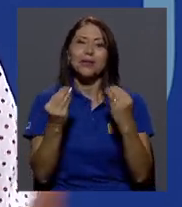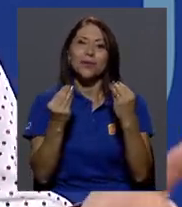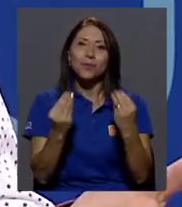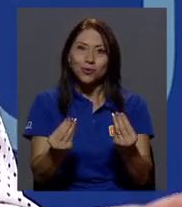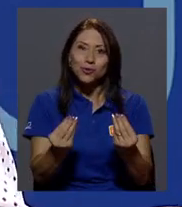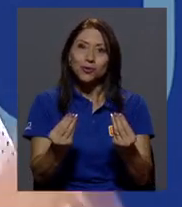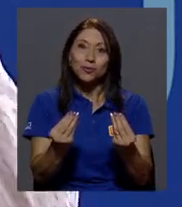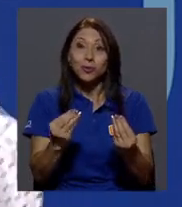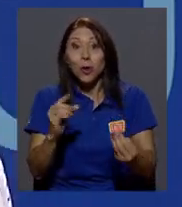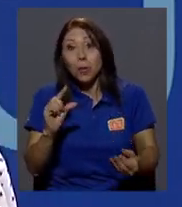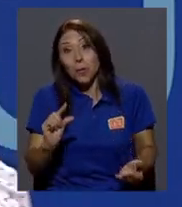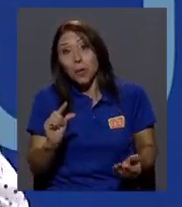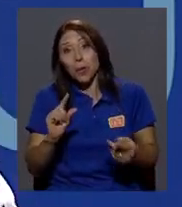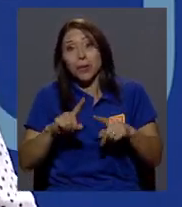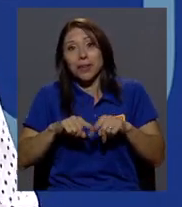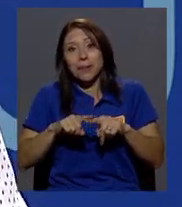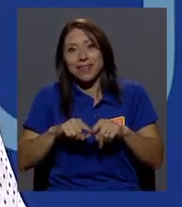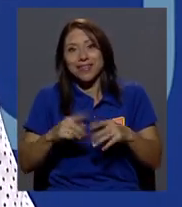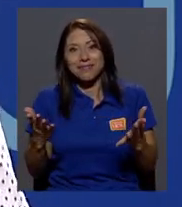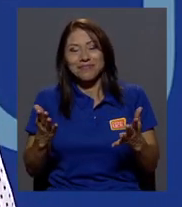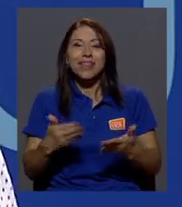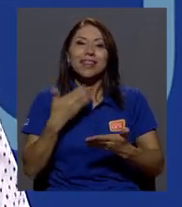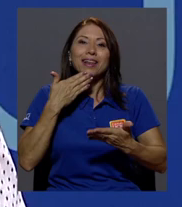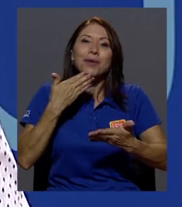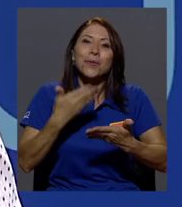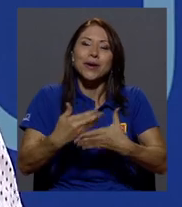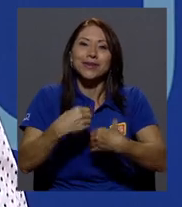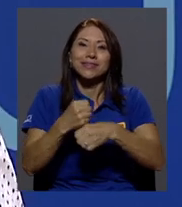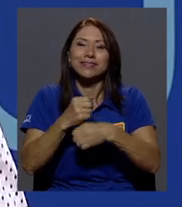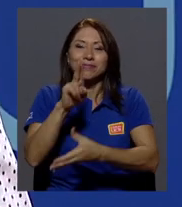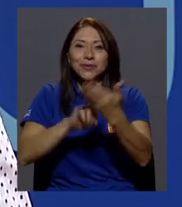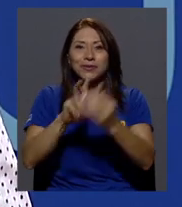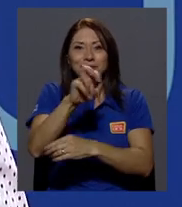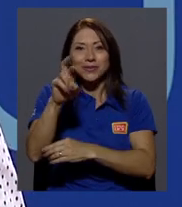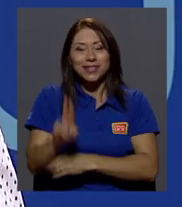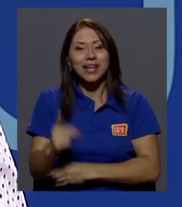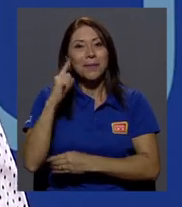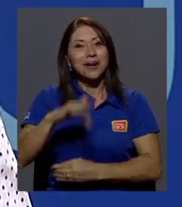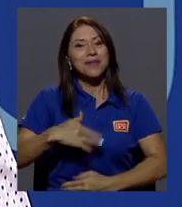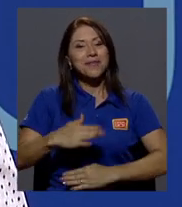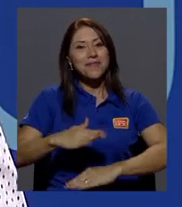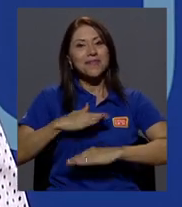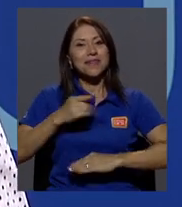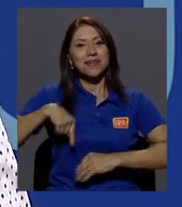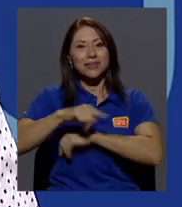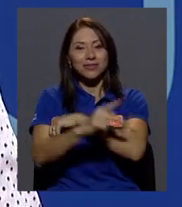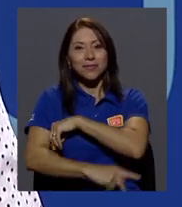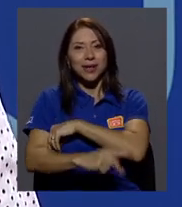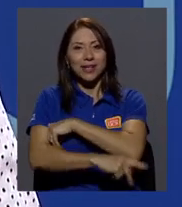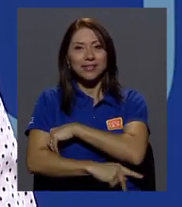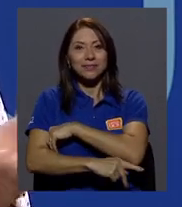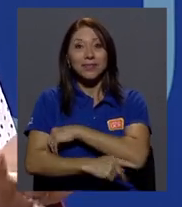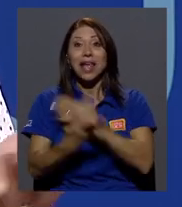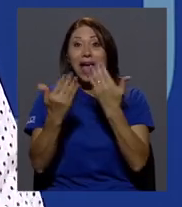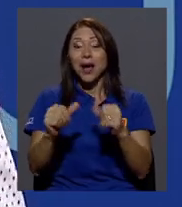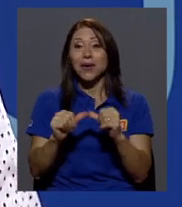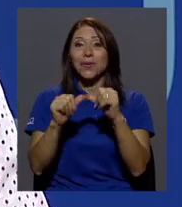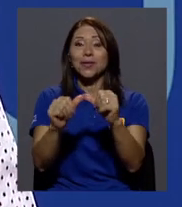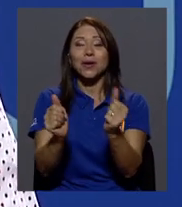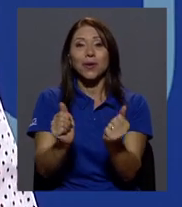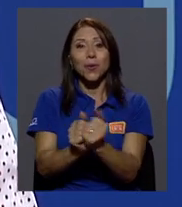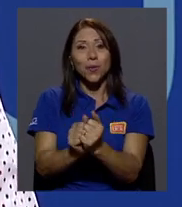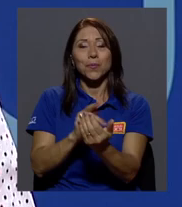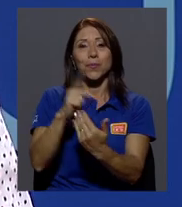mucho o poco depende de lo bueno que se genera desde la universidad de costa rica para el bienestar de nuestro país y los dejamos en